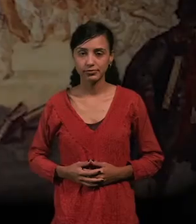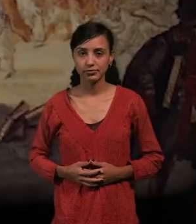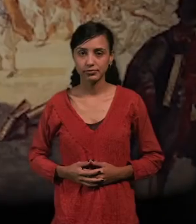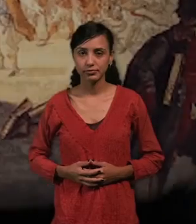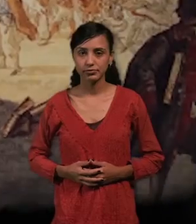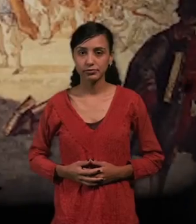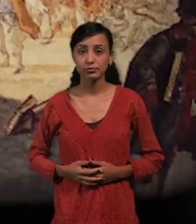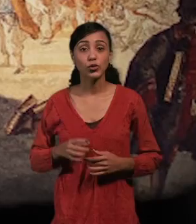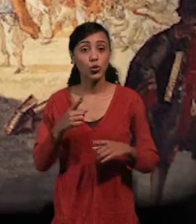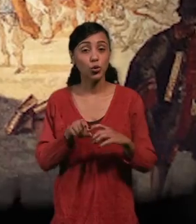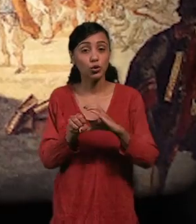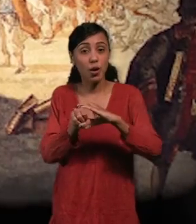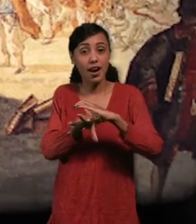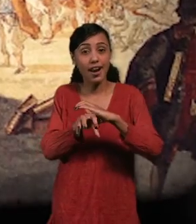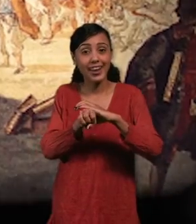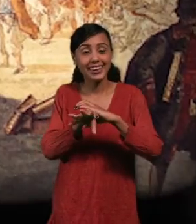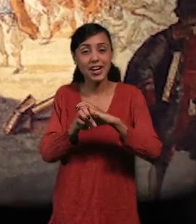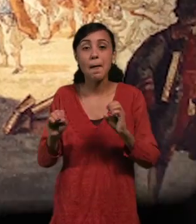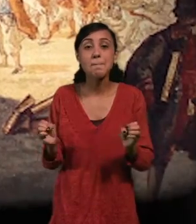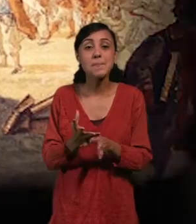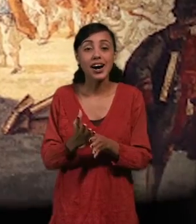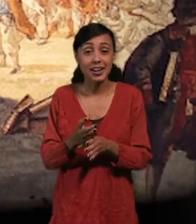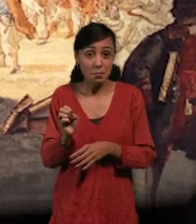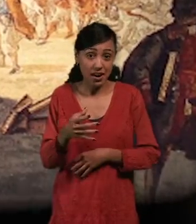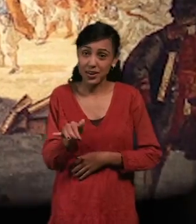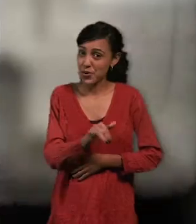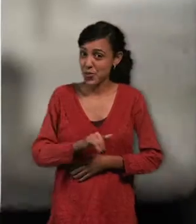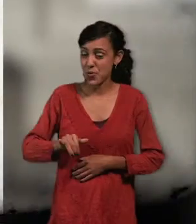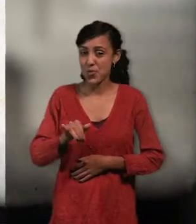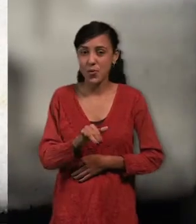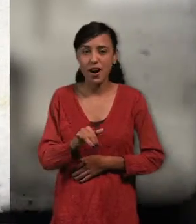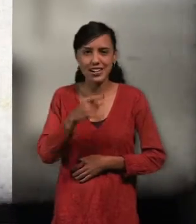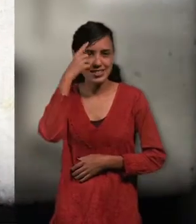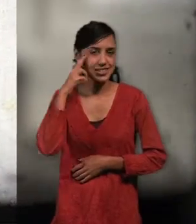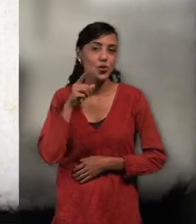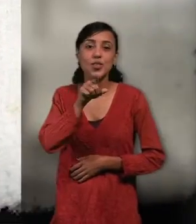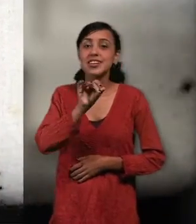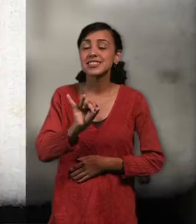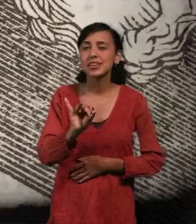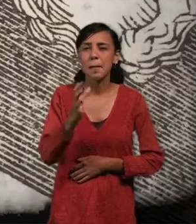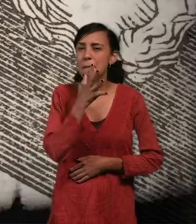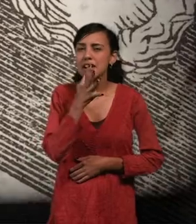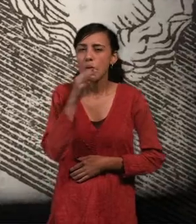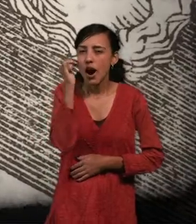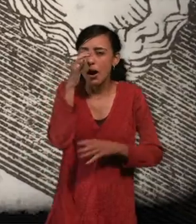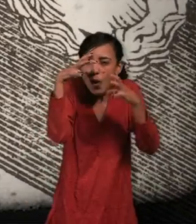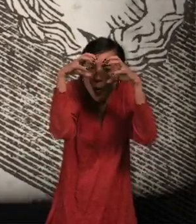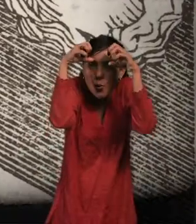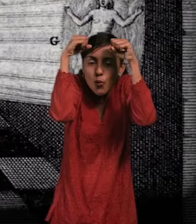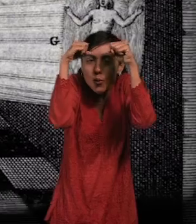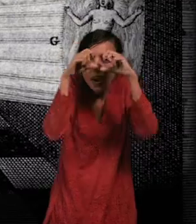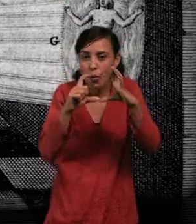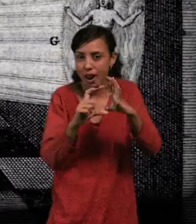La linterna mágica es un aparato óptico inventado en el siglo XVII. Basado en el diseño de la cámara oscura, contaba con